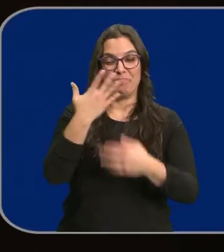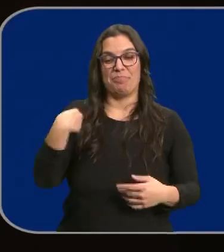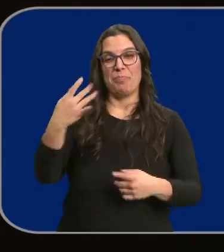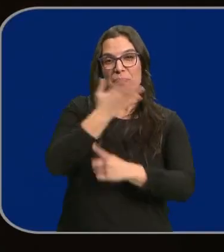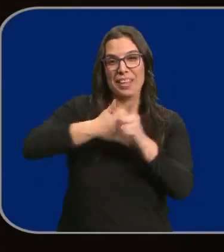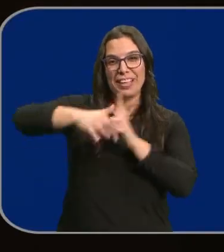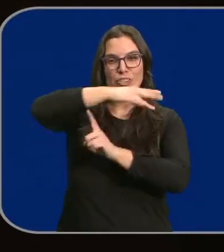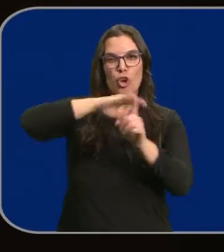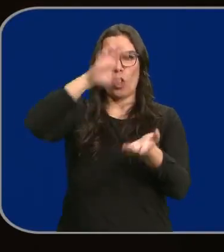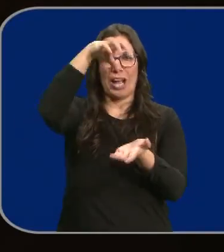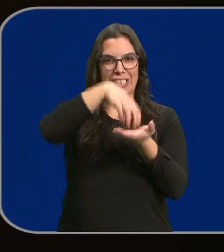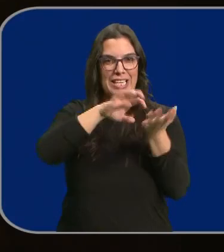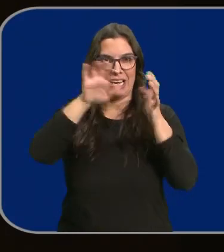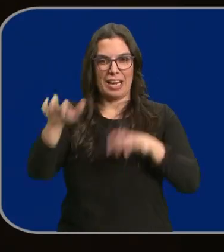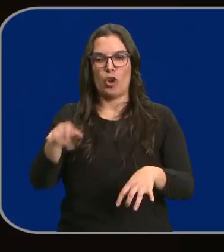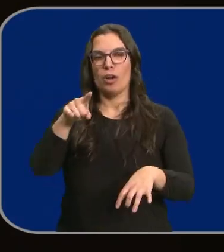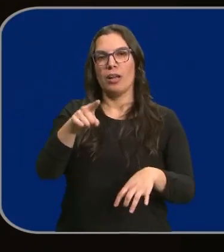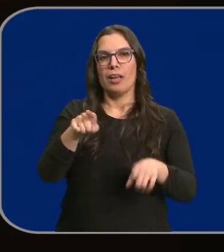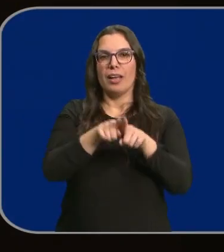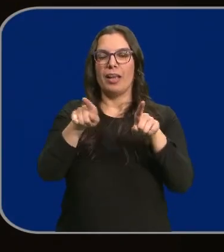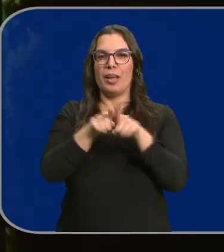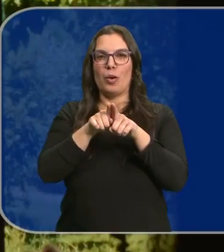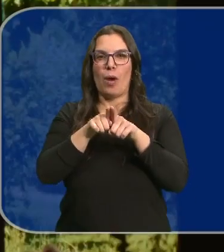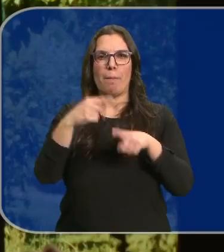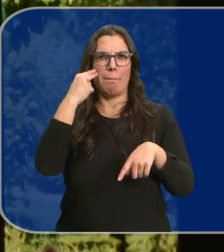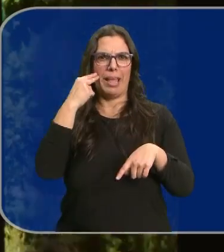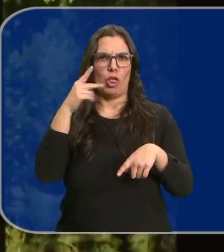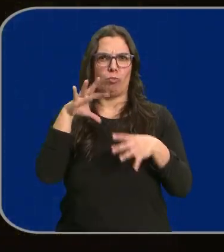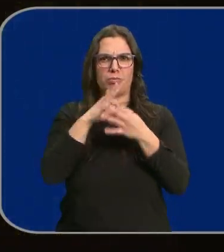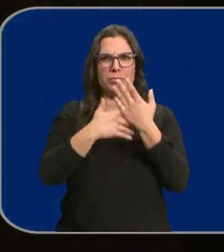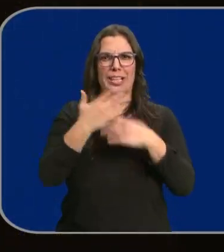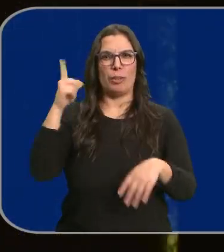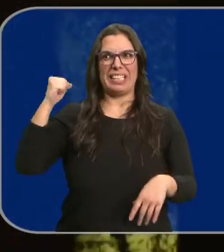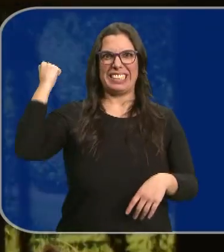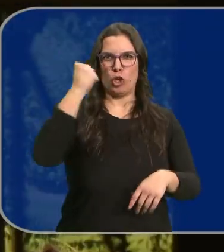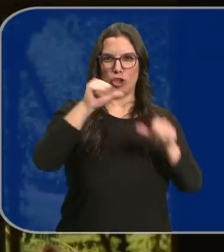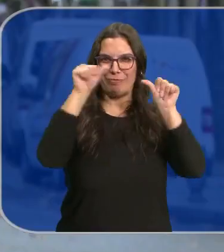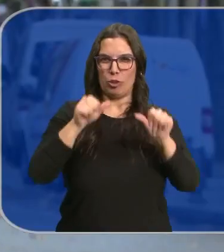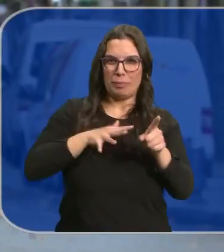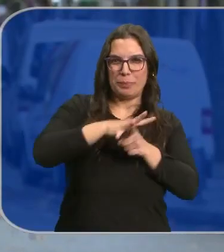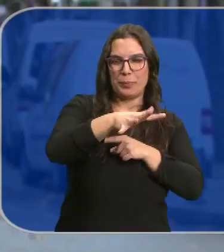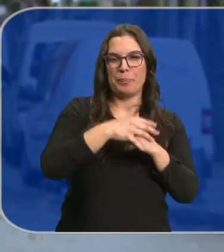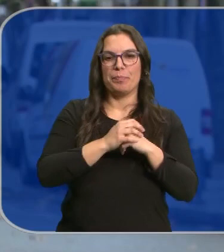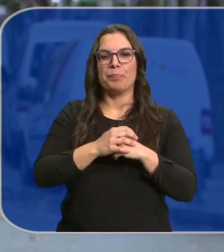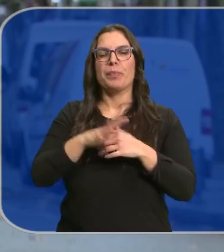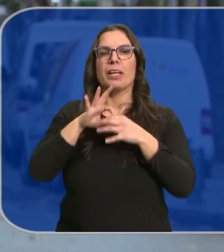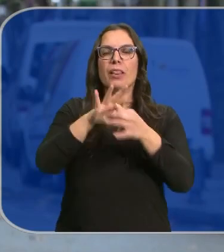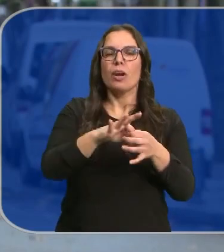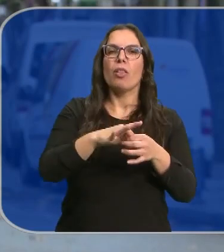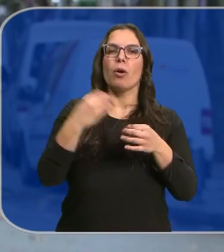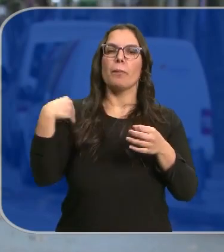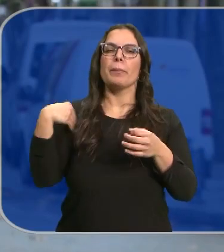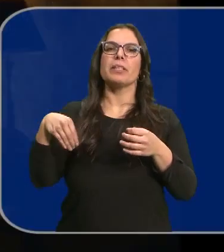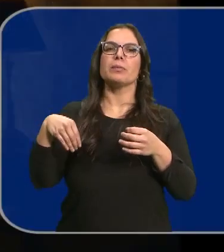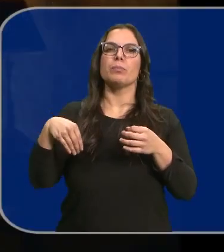lugar elegido para una historia con guiños a Psicosis y Hitchcock. Hay algo paisajístico que solo se da allí también, ¿no? Que tiene que ver con el mar de Castilla,